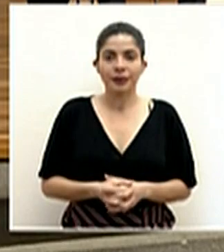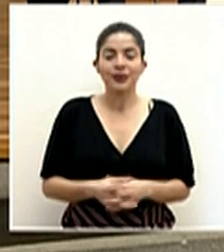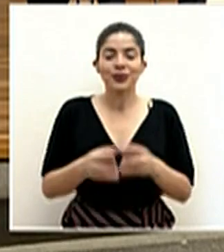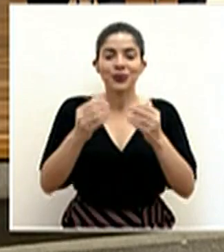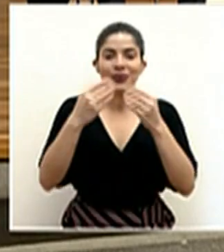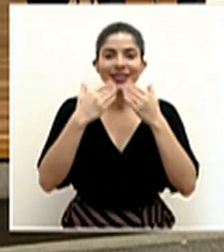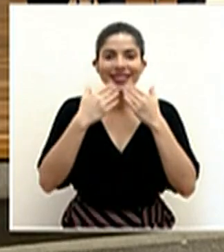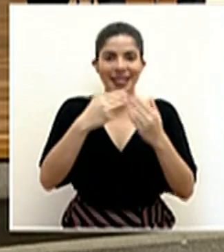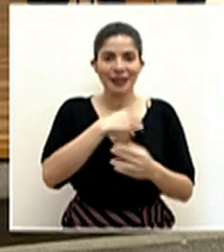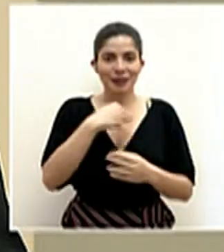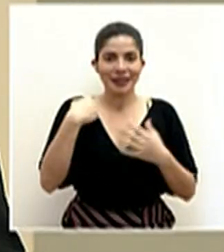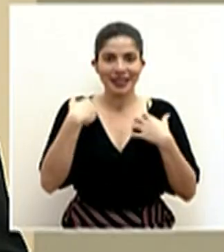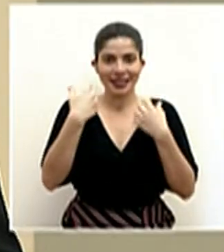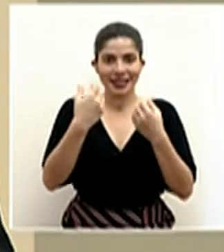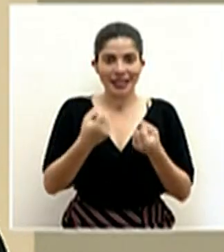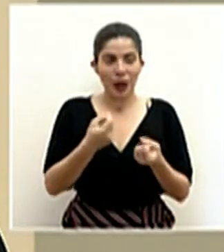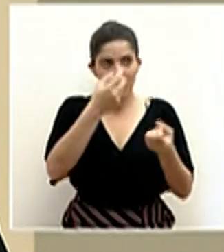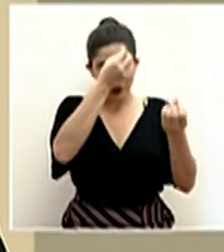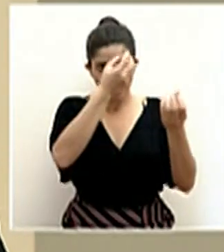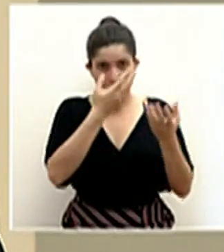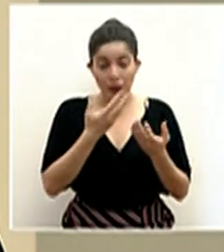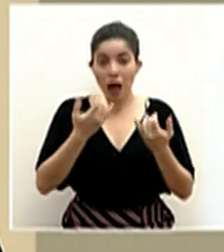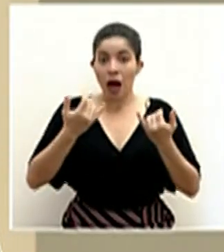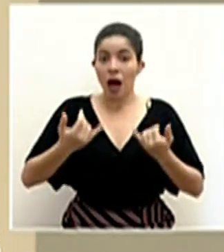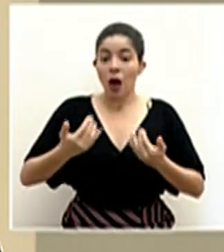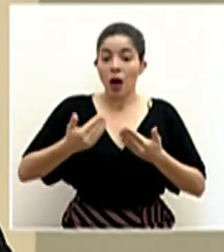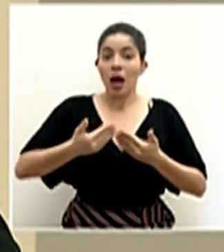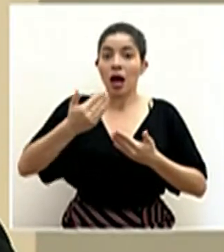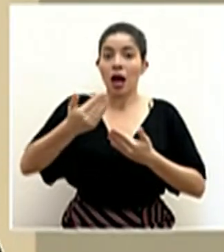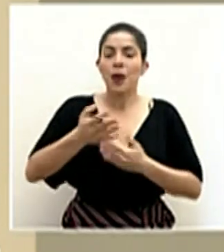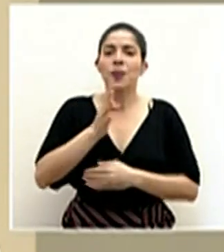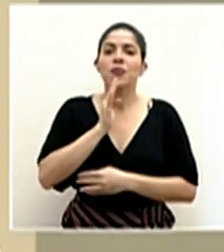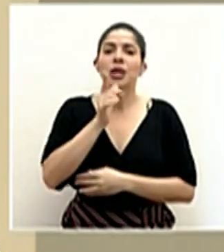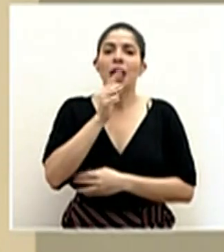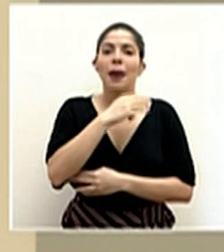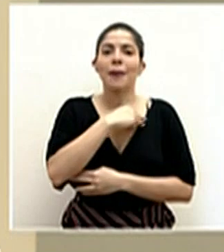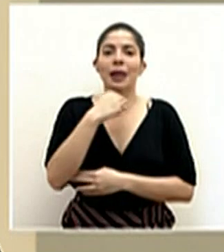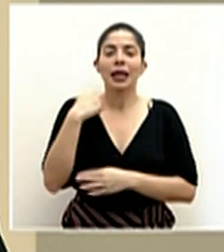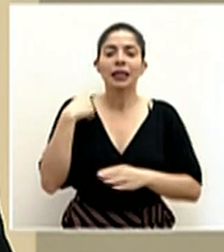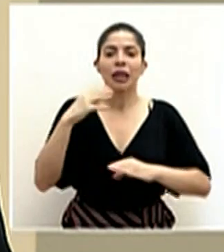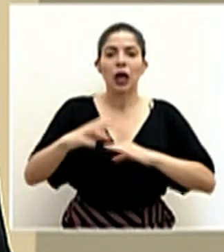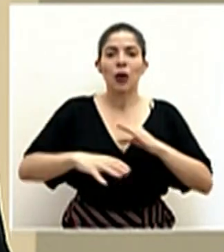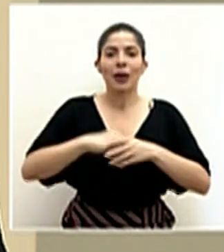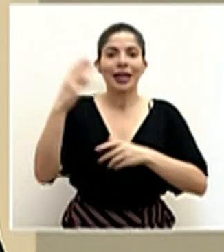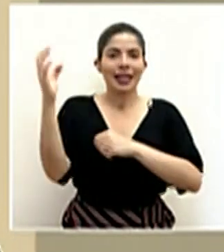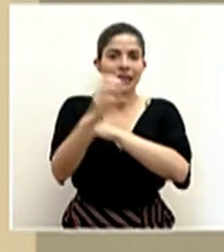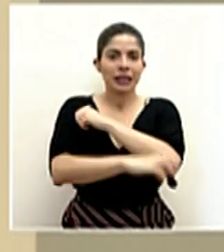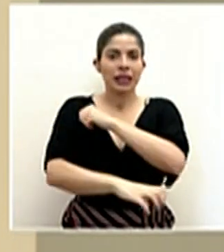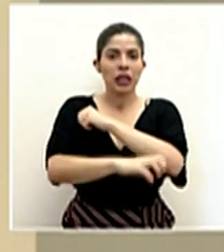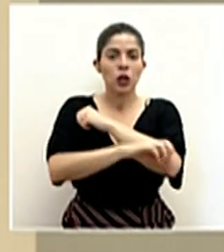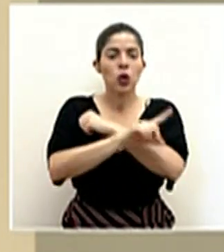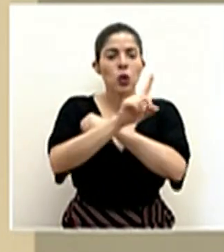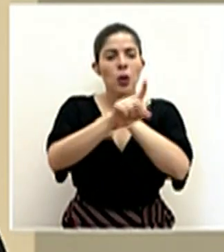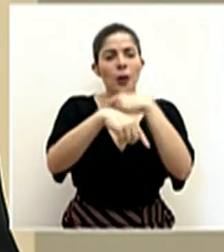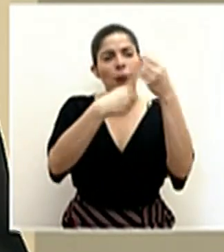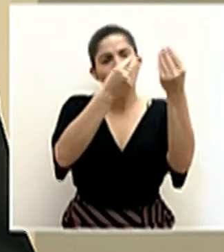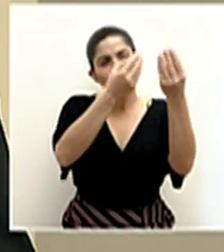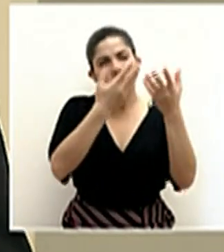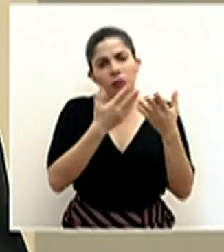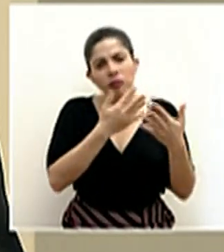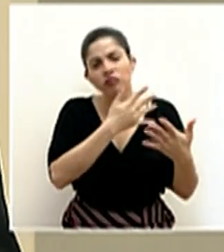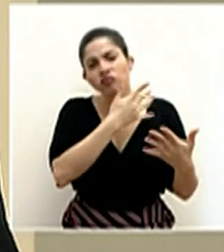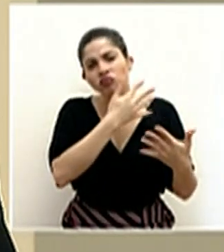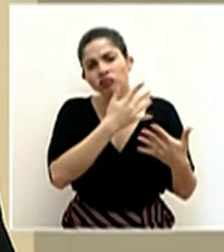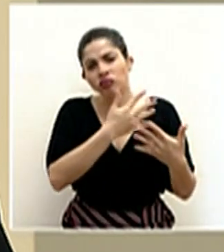Muchas gracias al ministro de Salud por el reporte ofrecido. A continuación, escucharemos a la ministra de Comercio Exterior, quien nos detallará el trabajo